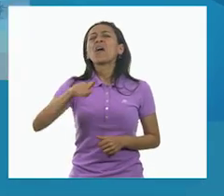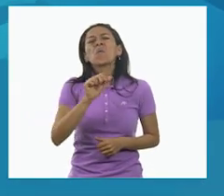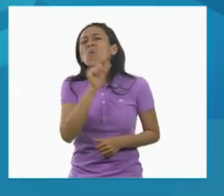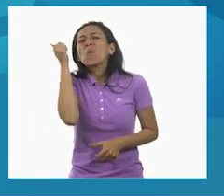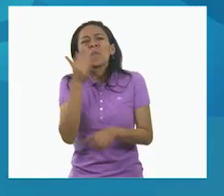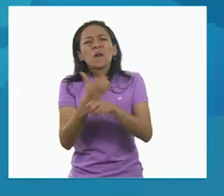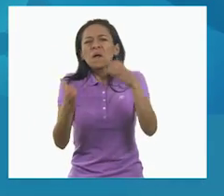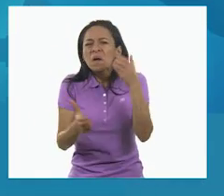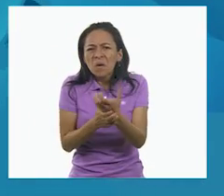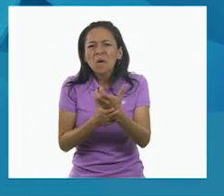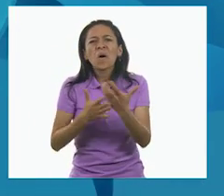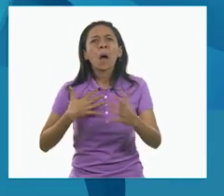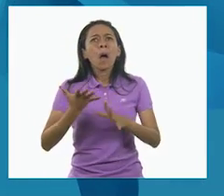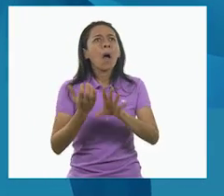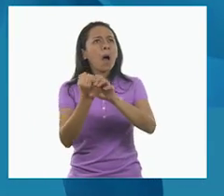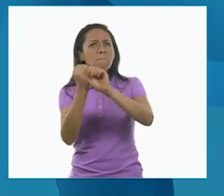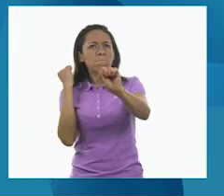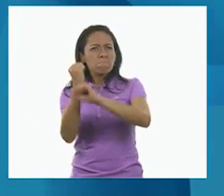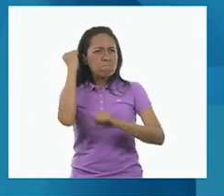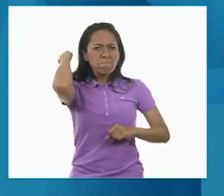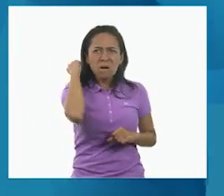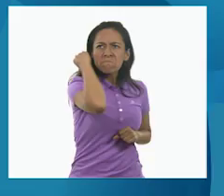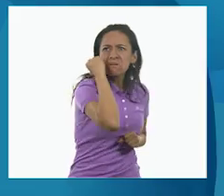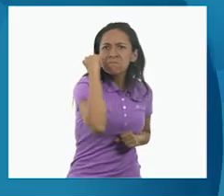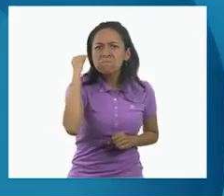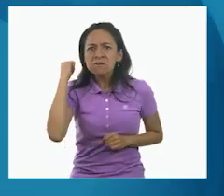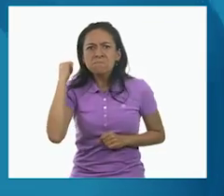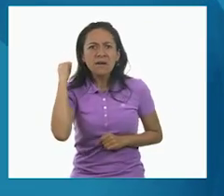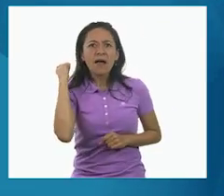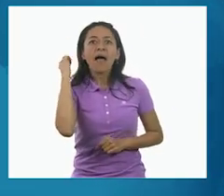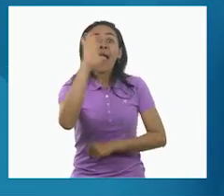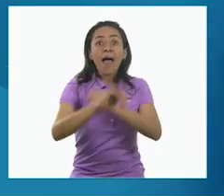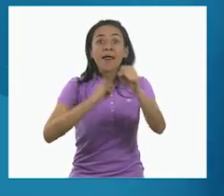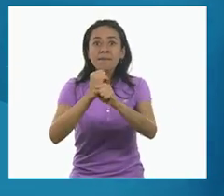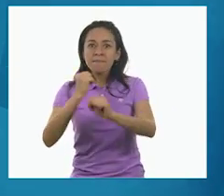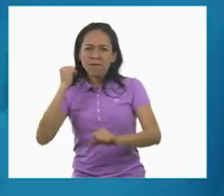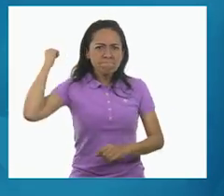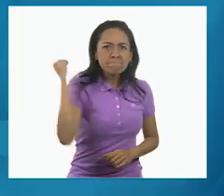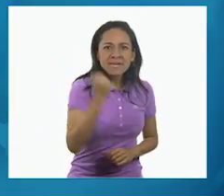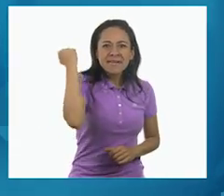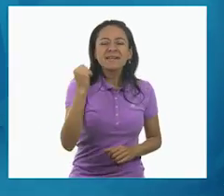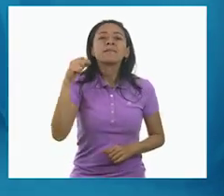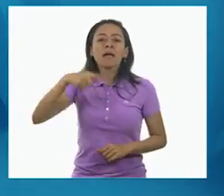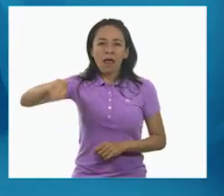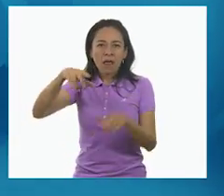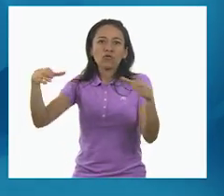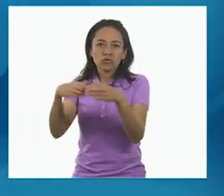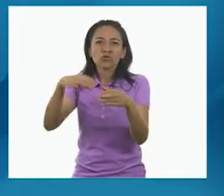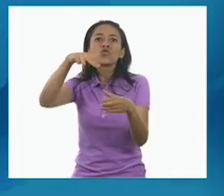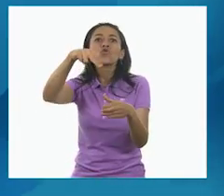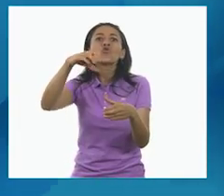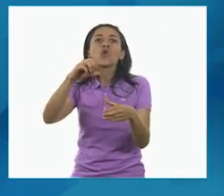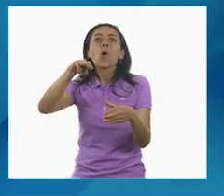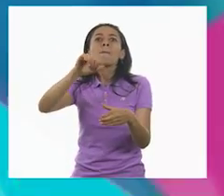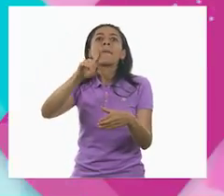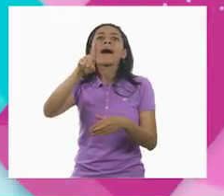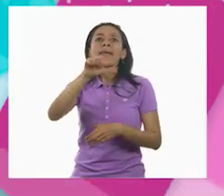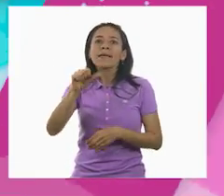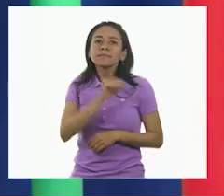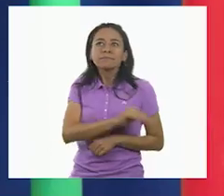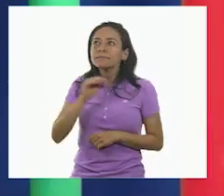porque recordemos que eran nómadas. Y recordemos también que eran depredadores, es decir, vivían de la caza de animales. Y